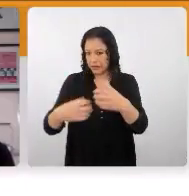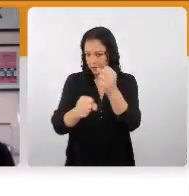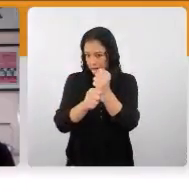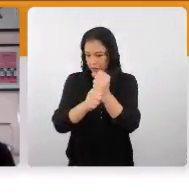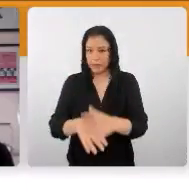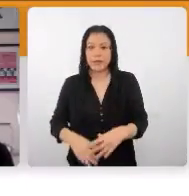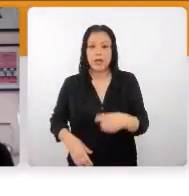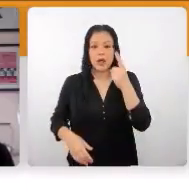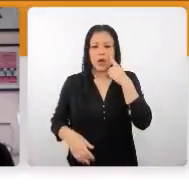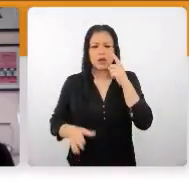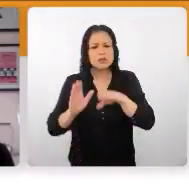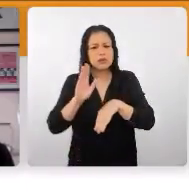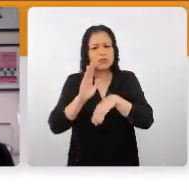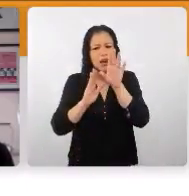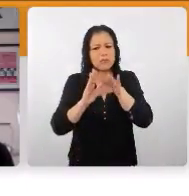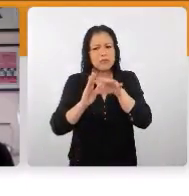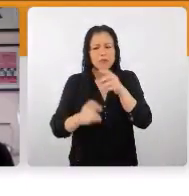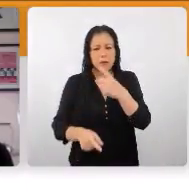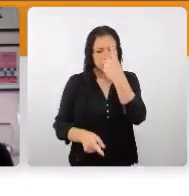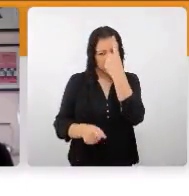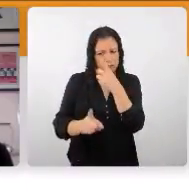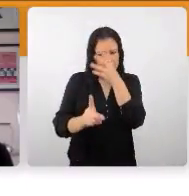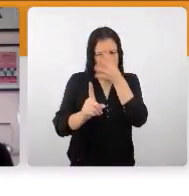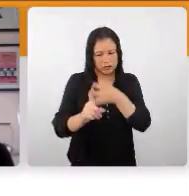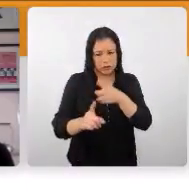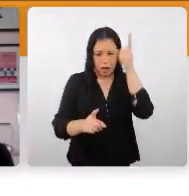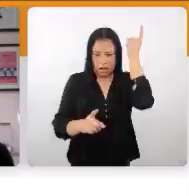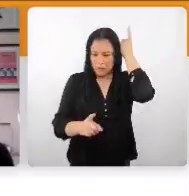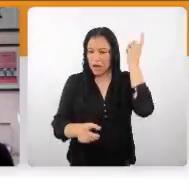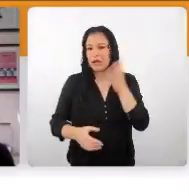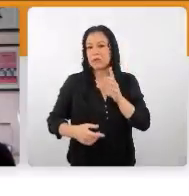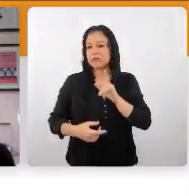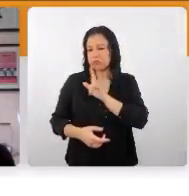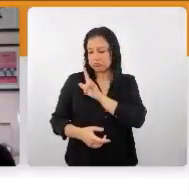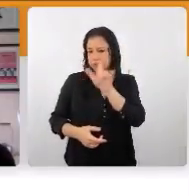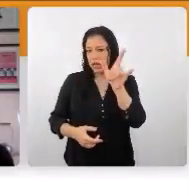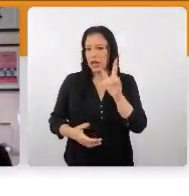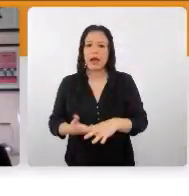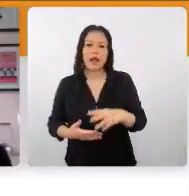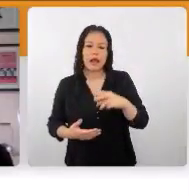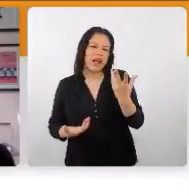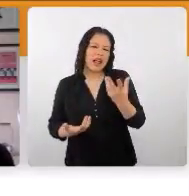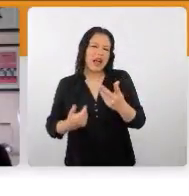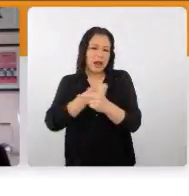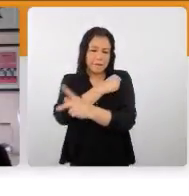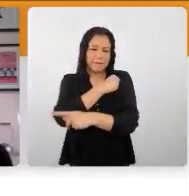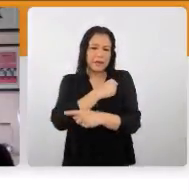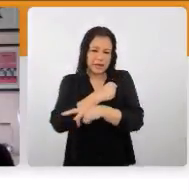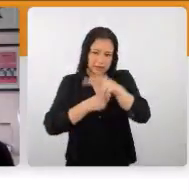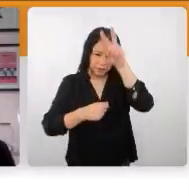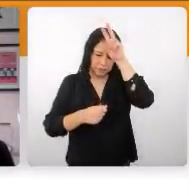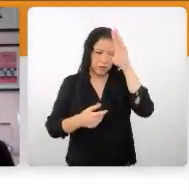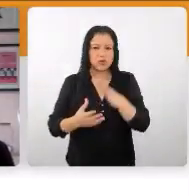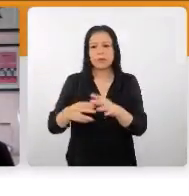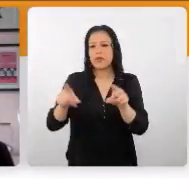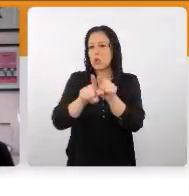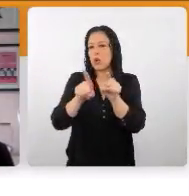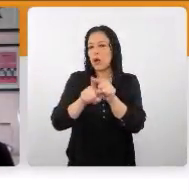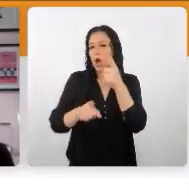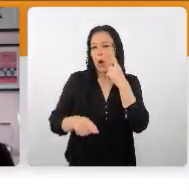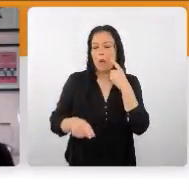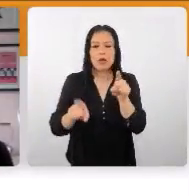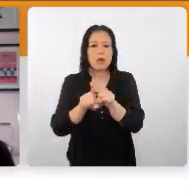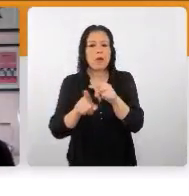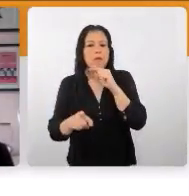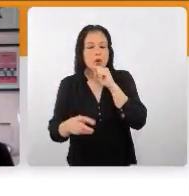Conociendo un poco más ya al alemán que suele visitar nuestro país, somos más o menos la misma cantidad de hombres y mujeres. De